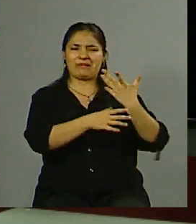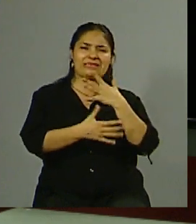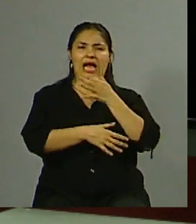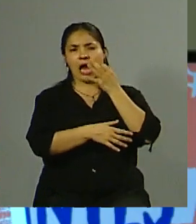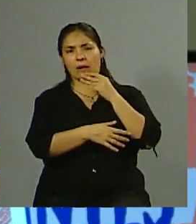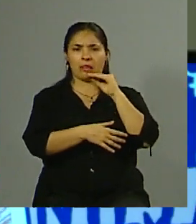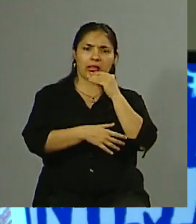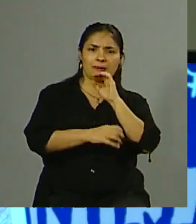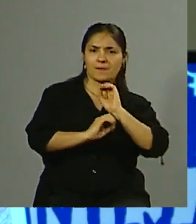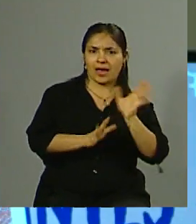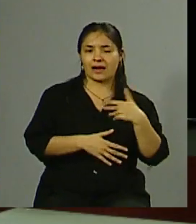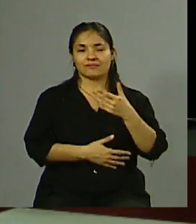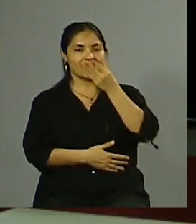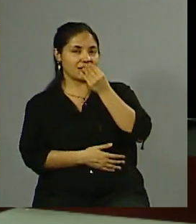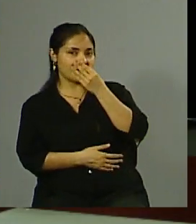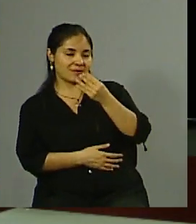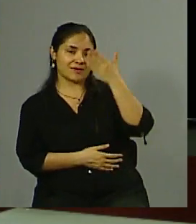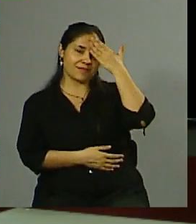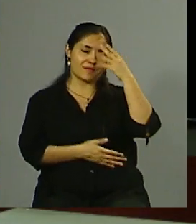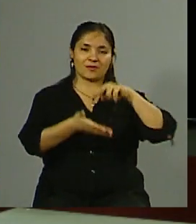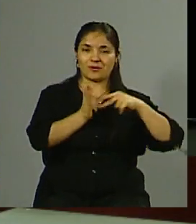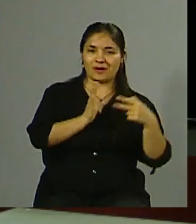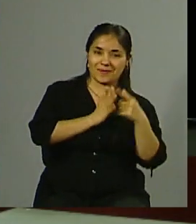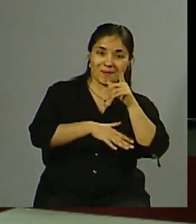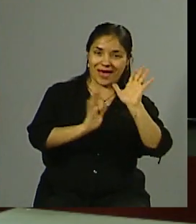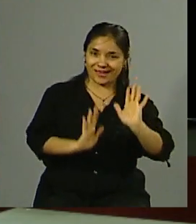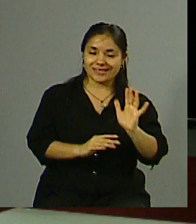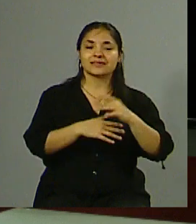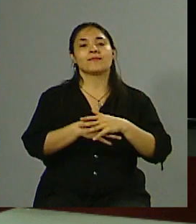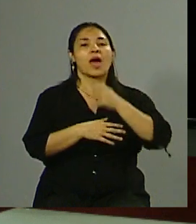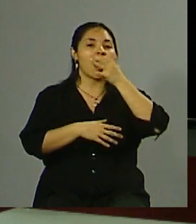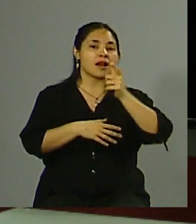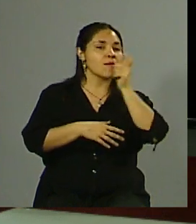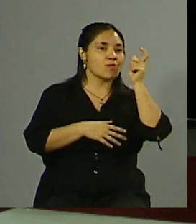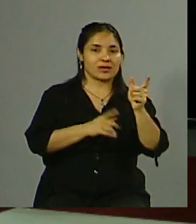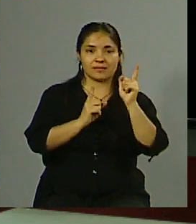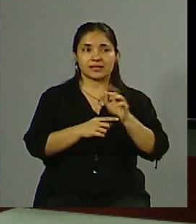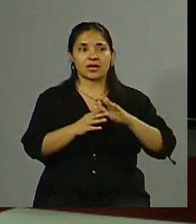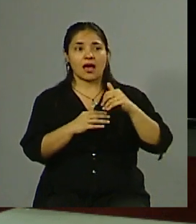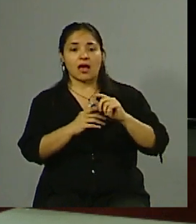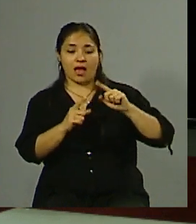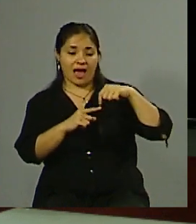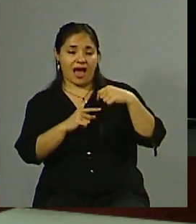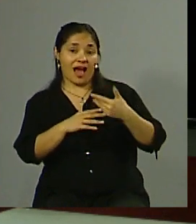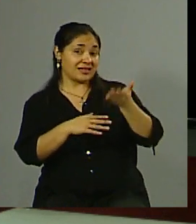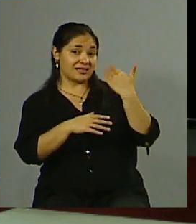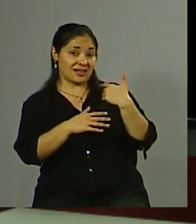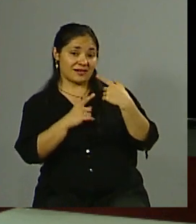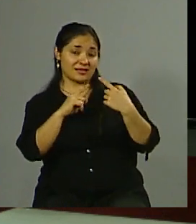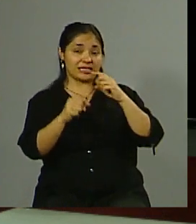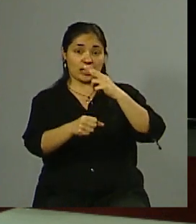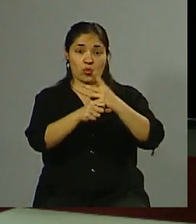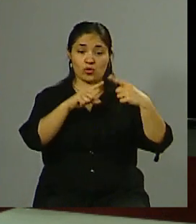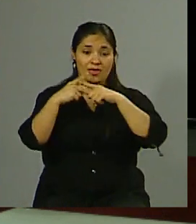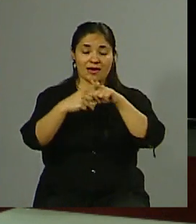hora de tirar datos y también a la hora de responder. Pero bueno, ayer tampoco le fue mucho mejor, se habló. Era